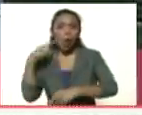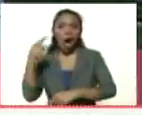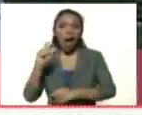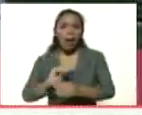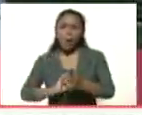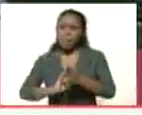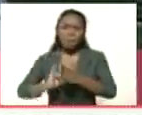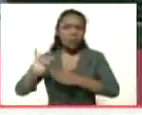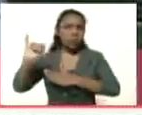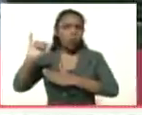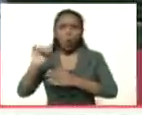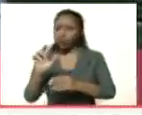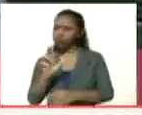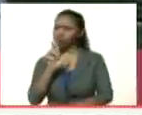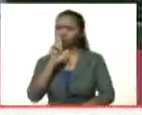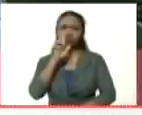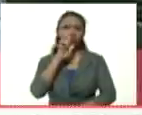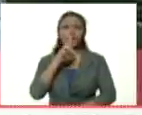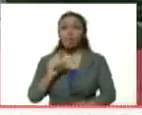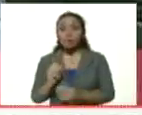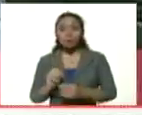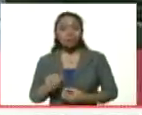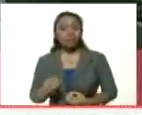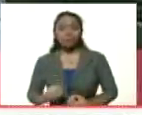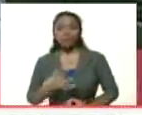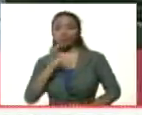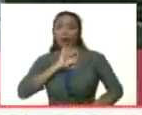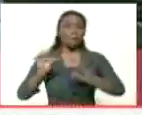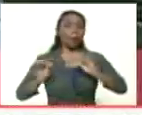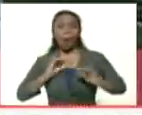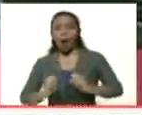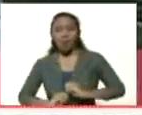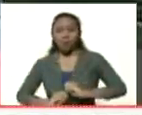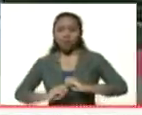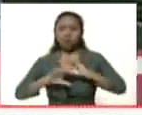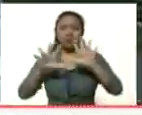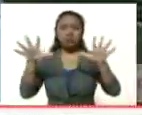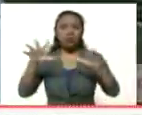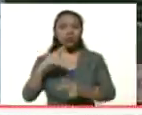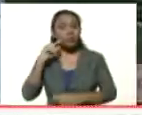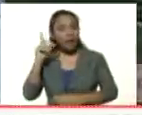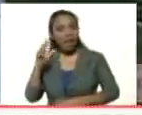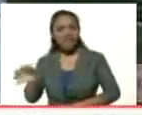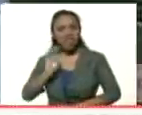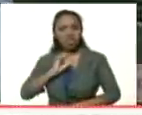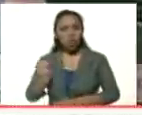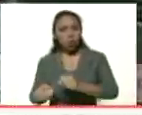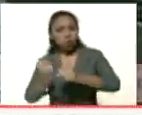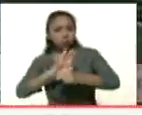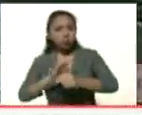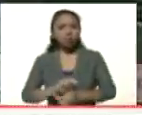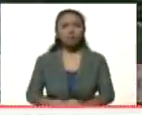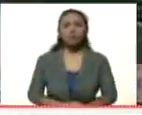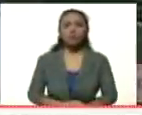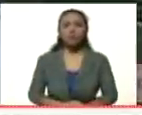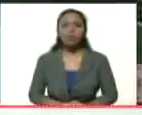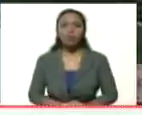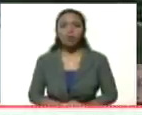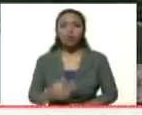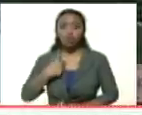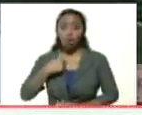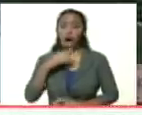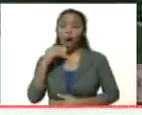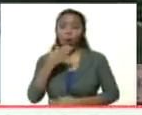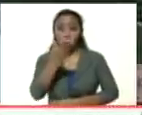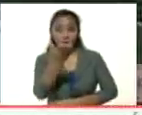más pavorosa de brotes exponenciales de infección por COVID-19, mientras yo hablo con